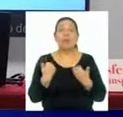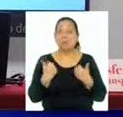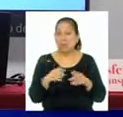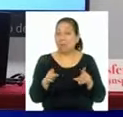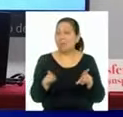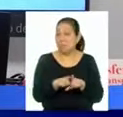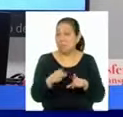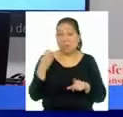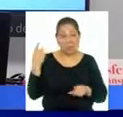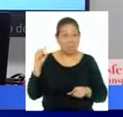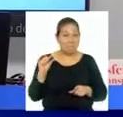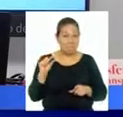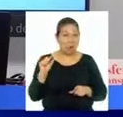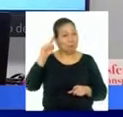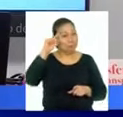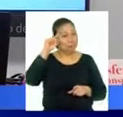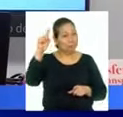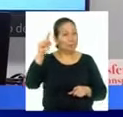también recientemente